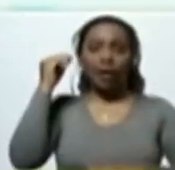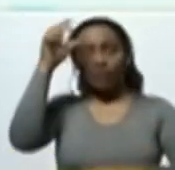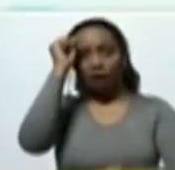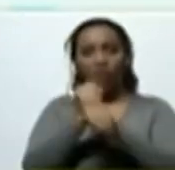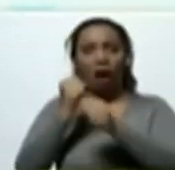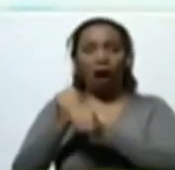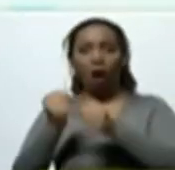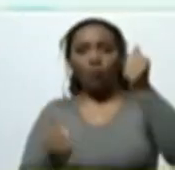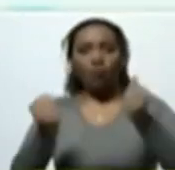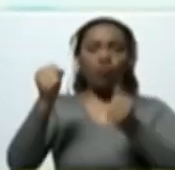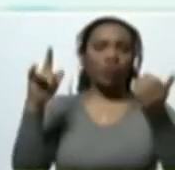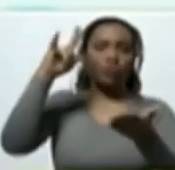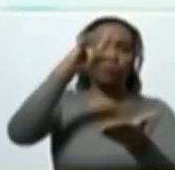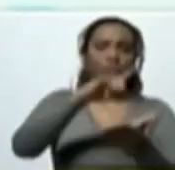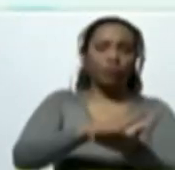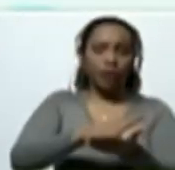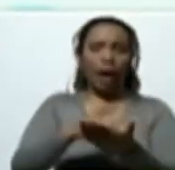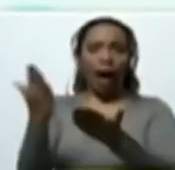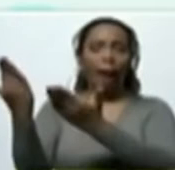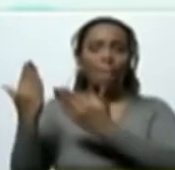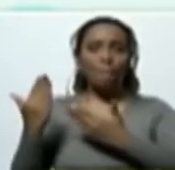el apoyo de Argentina.